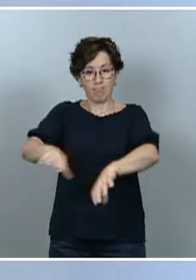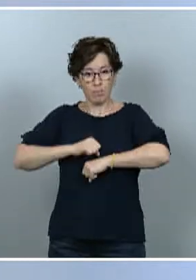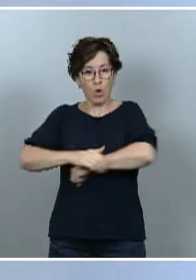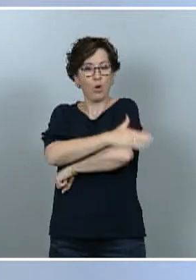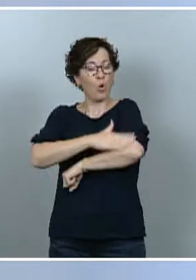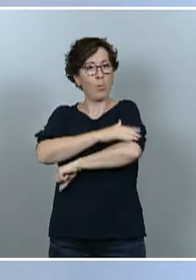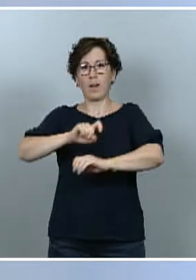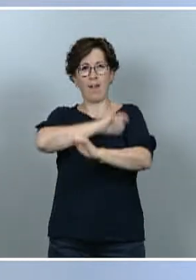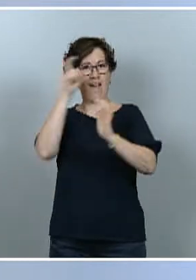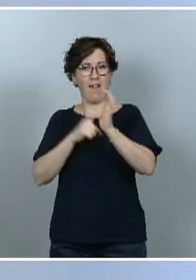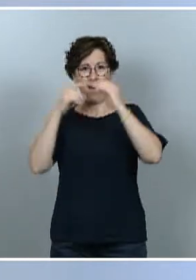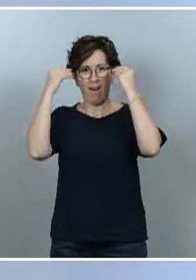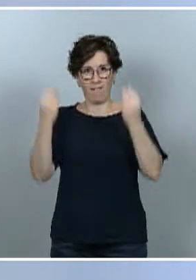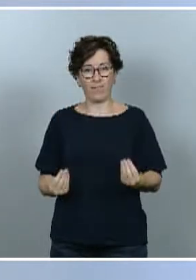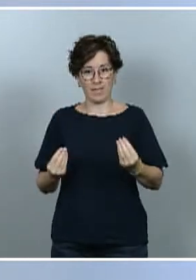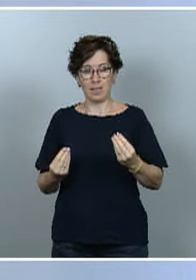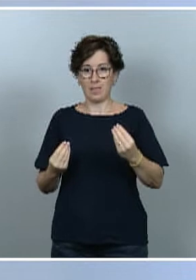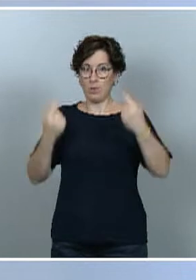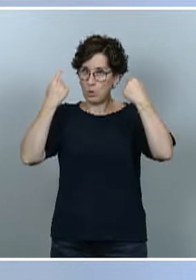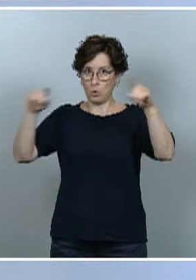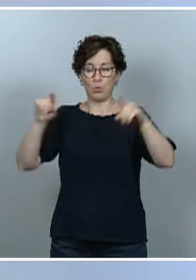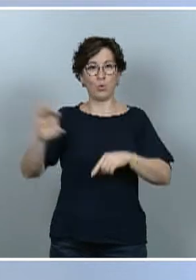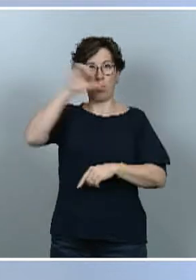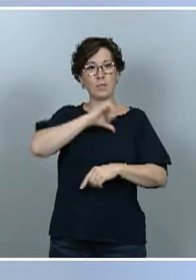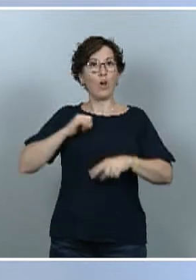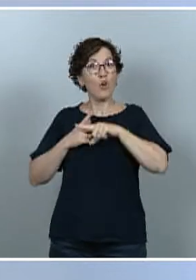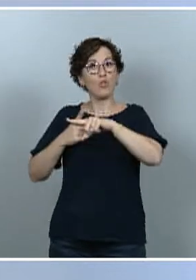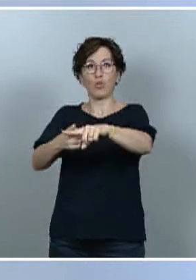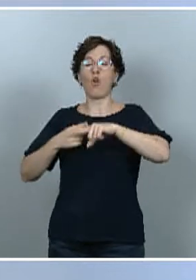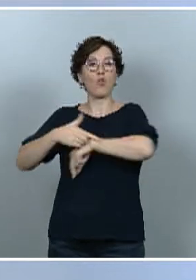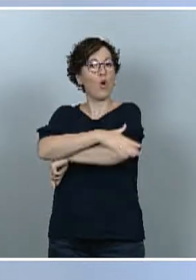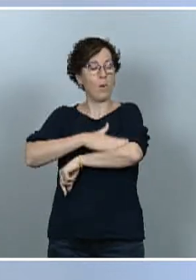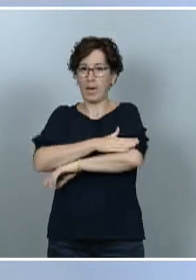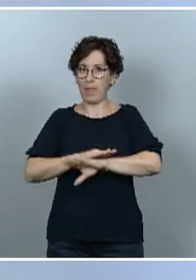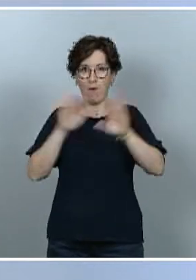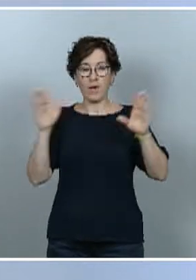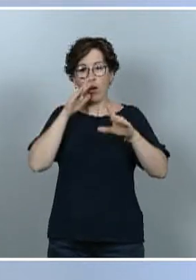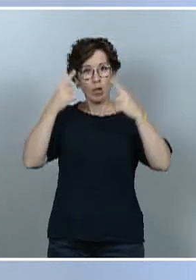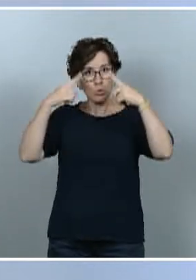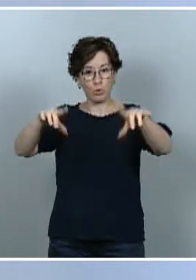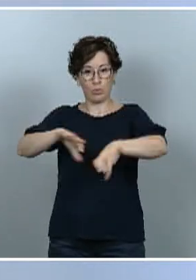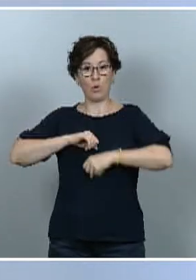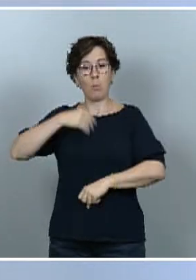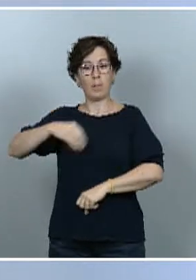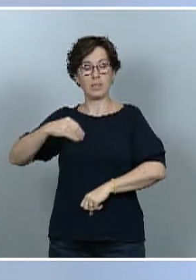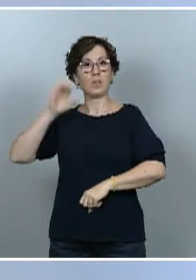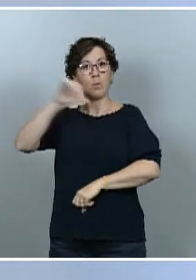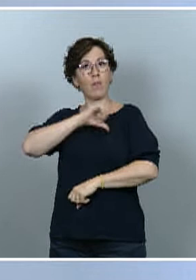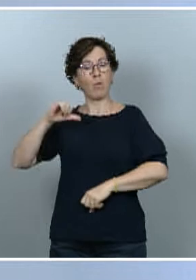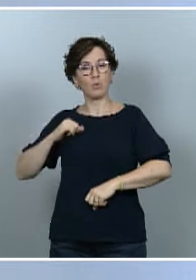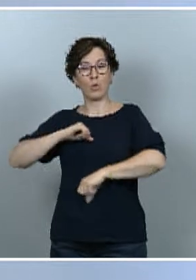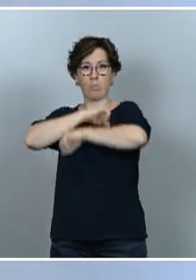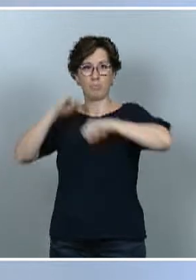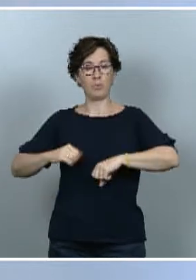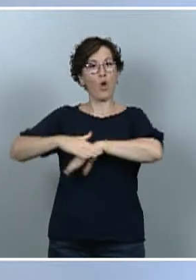no ya cogobernadas, sino gobernadas de forma plena por los presidentes de la comunidad autónoma en cuyo territorio se ubiquen. Esto